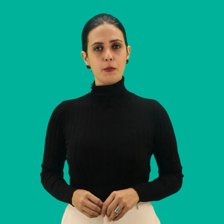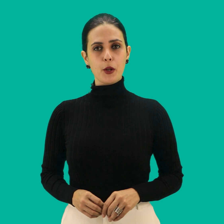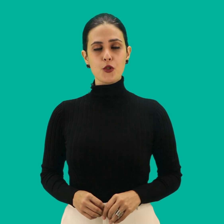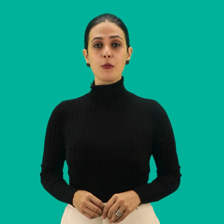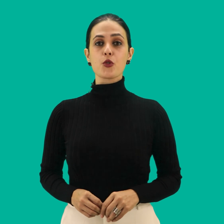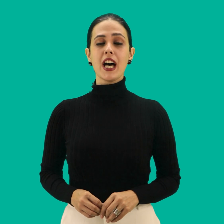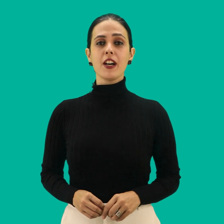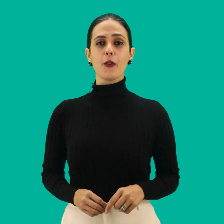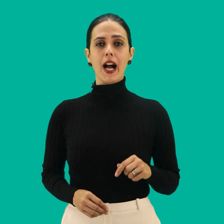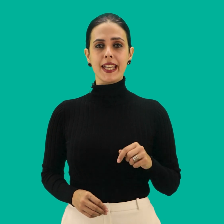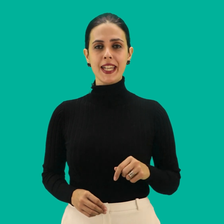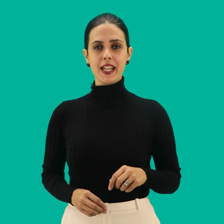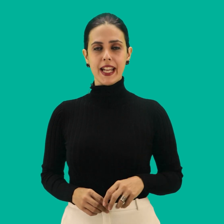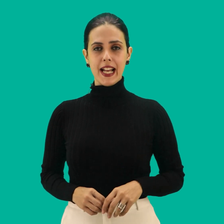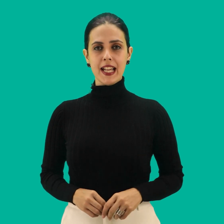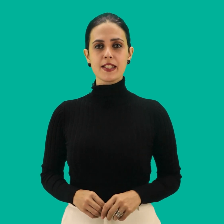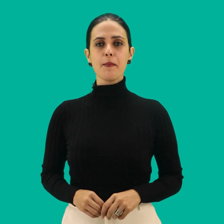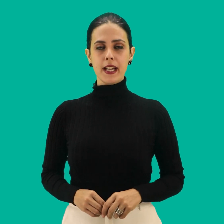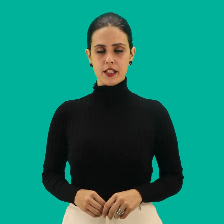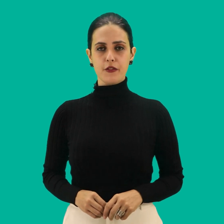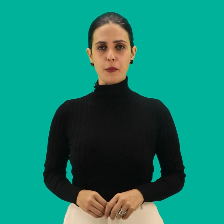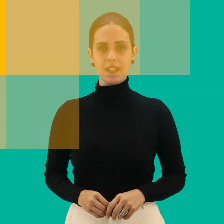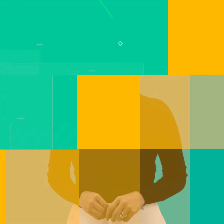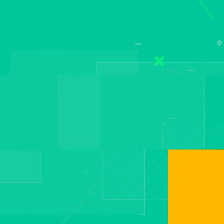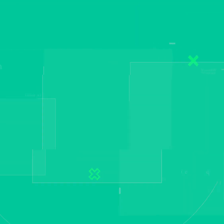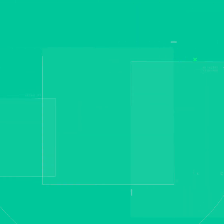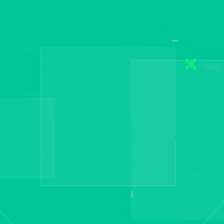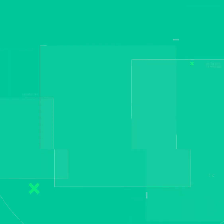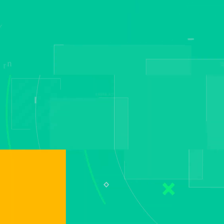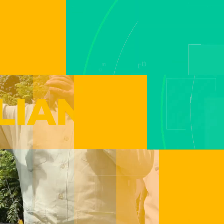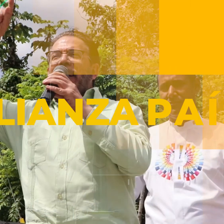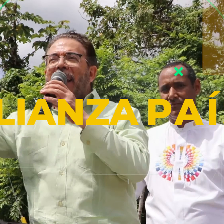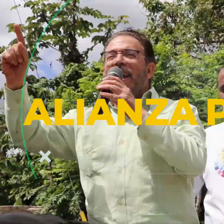nuestra cita habitual el próximo sábado aquí en Alianza País Informa.